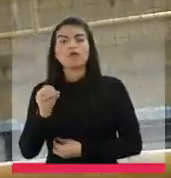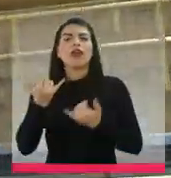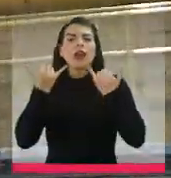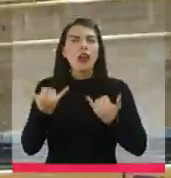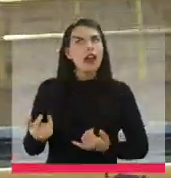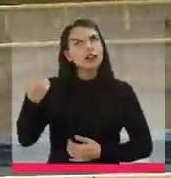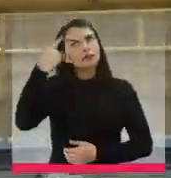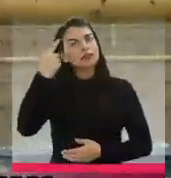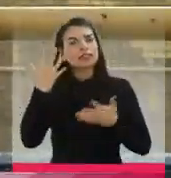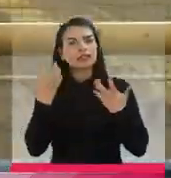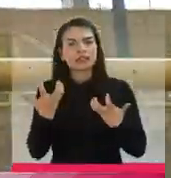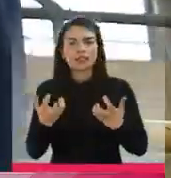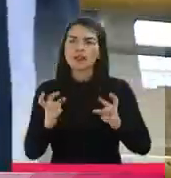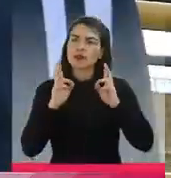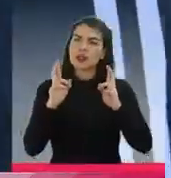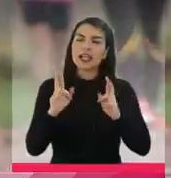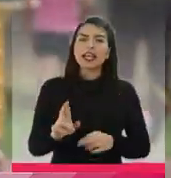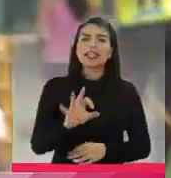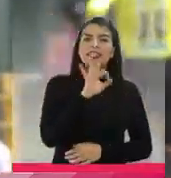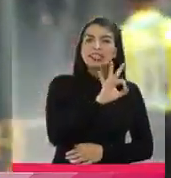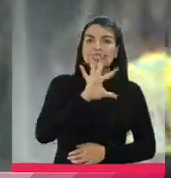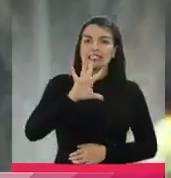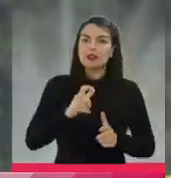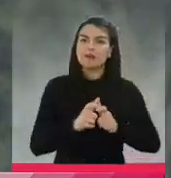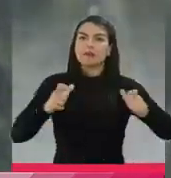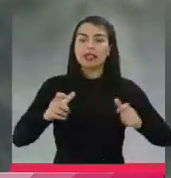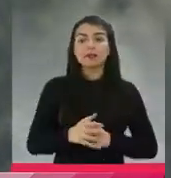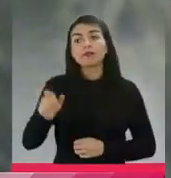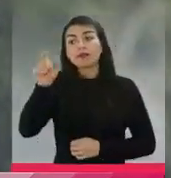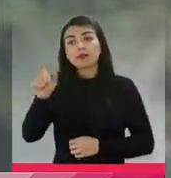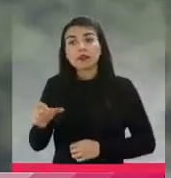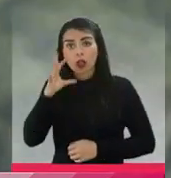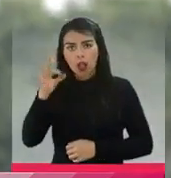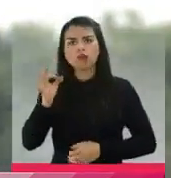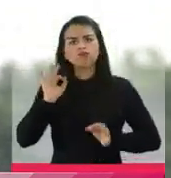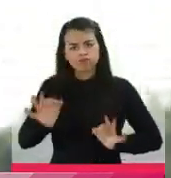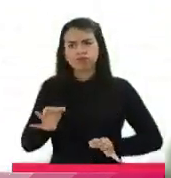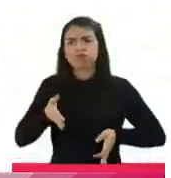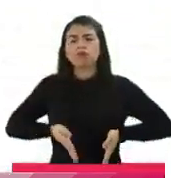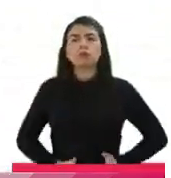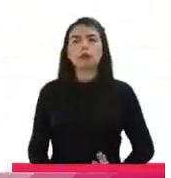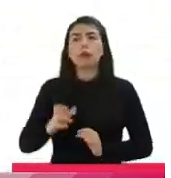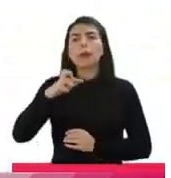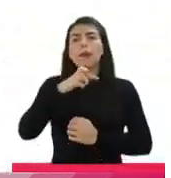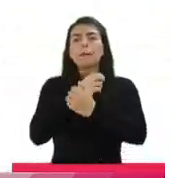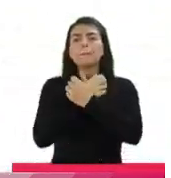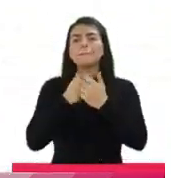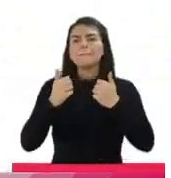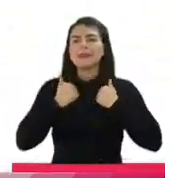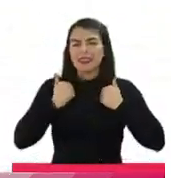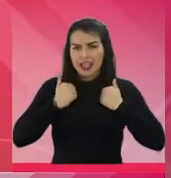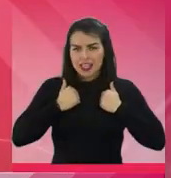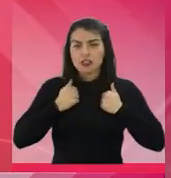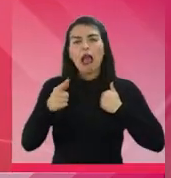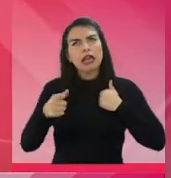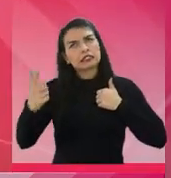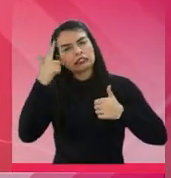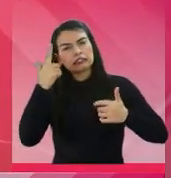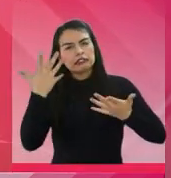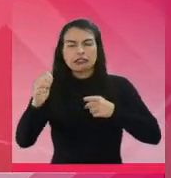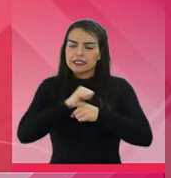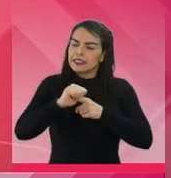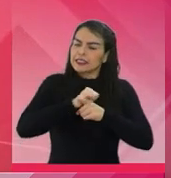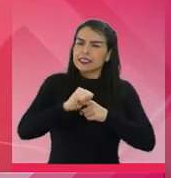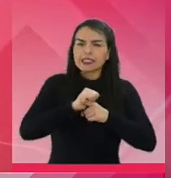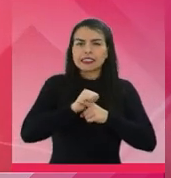IDR de Eider Arevalo ha estado entrenando en su natal Pitalito y se las ha ingeniado para mantener la forma en medio de la cuarentena. Tuvimos